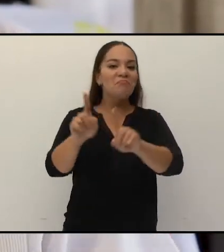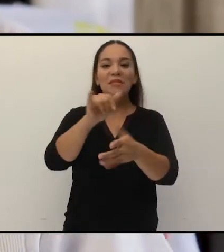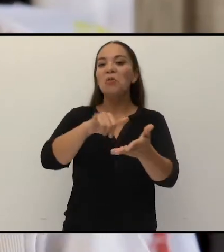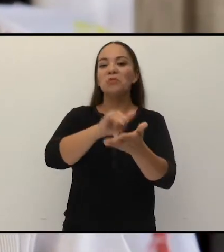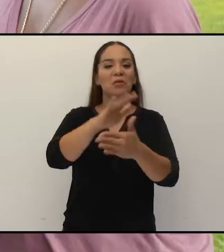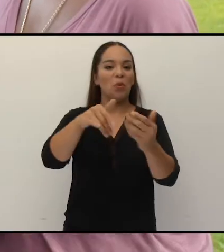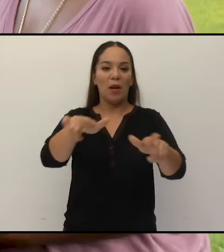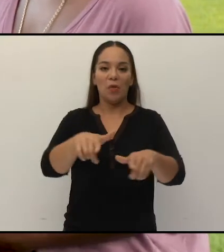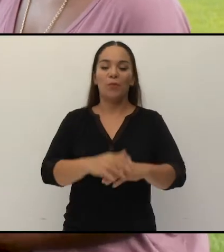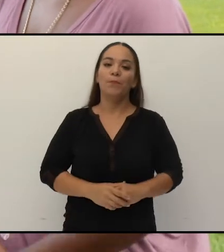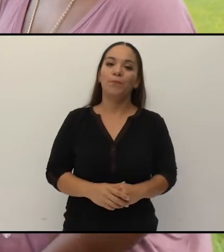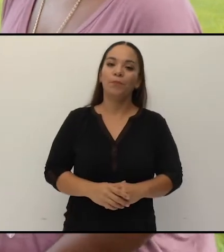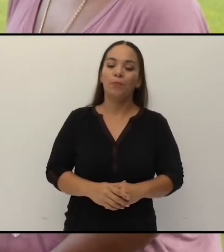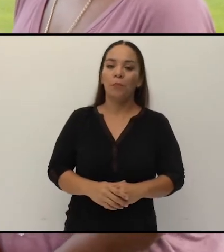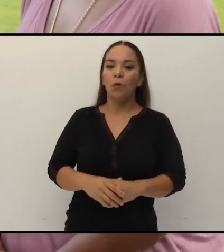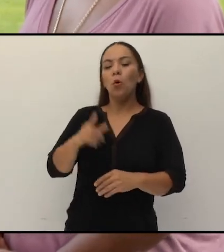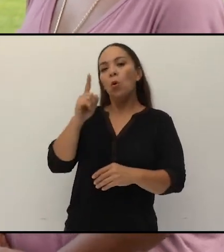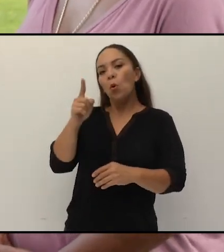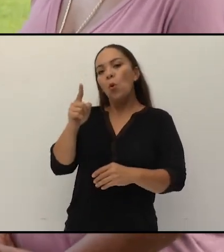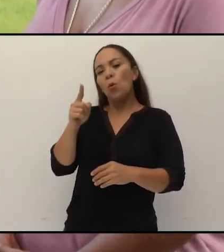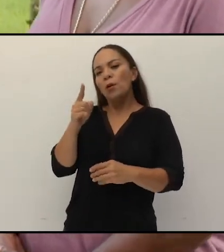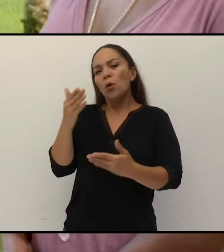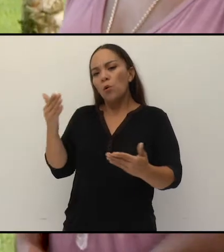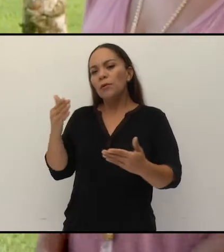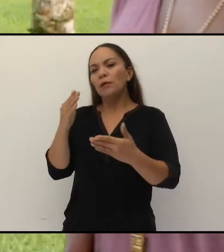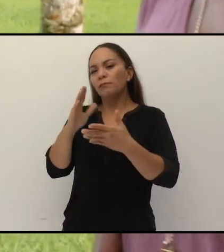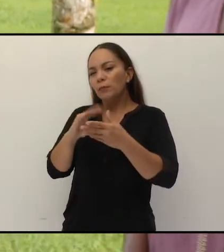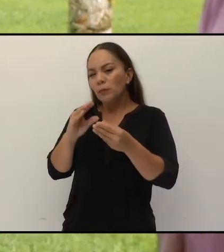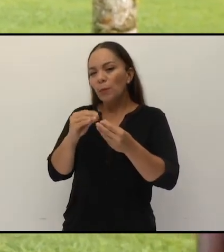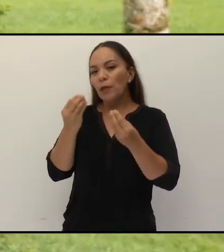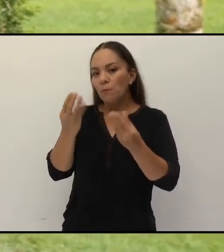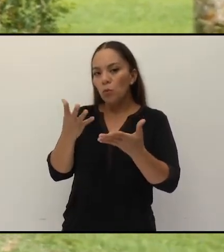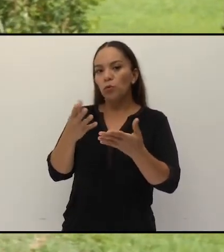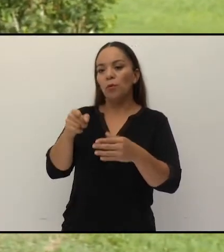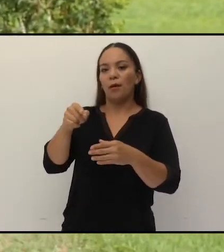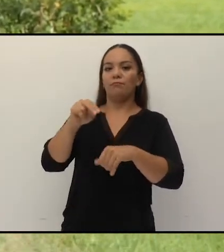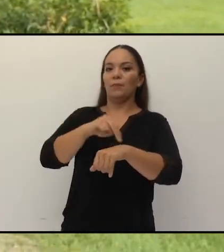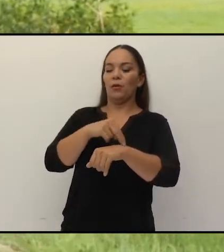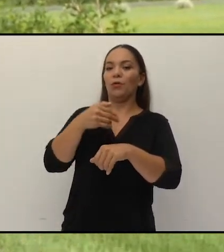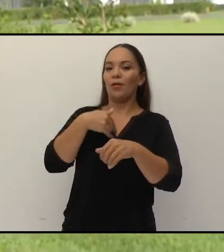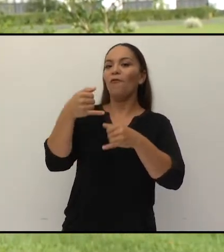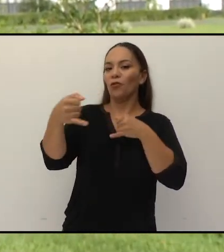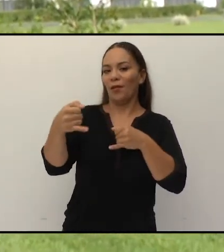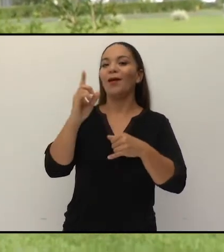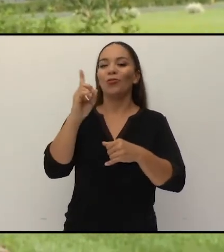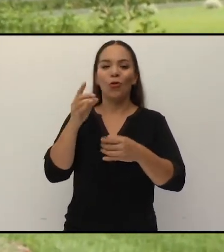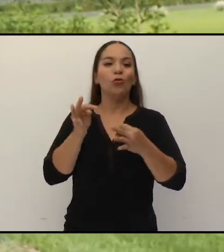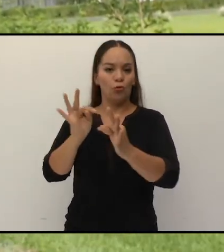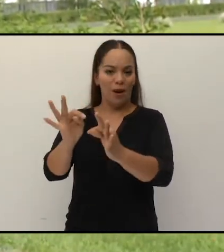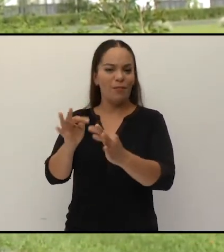puerta andaban. El hecho que se comenta tanto de que el negro tenía una frontera que era